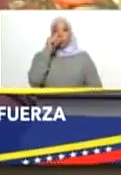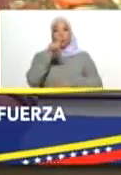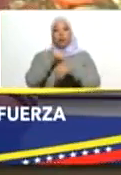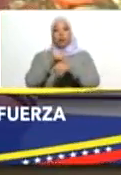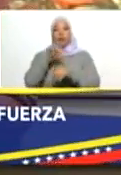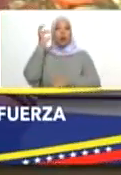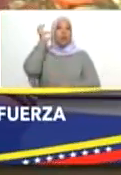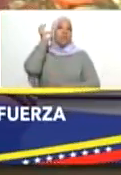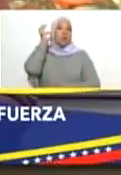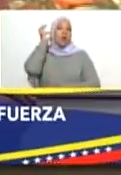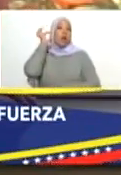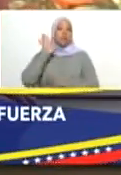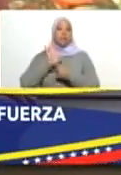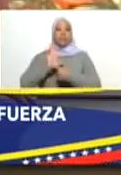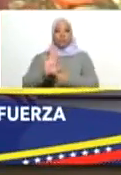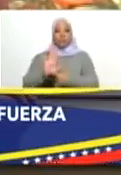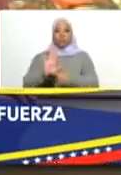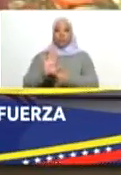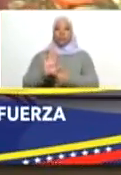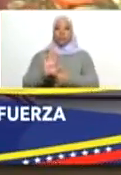Valle Alfonso,